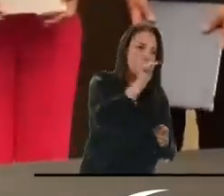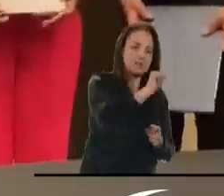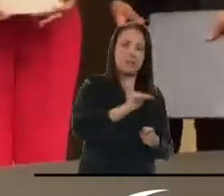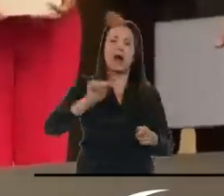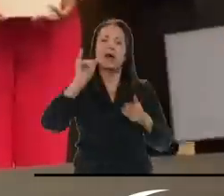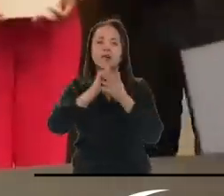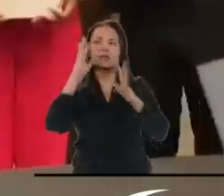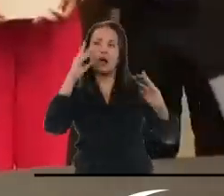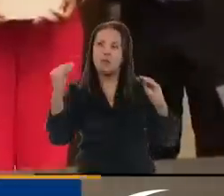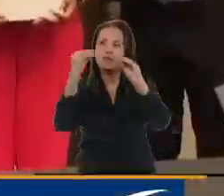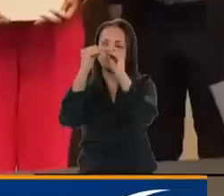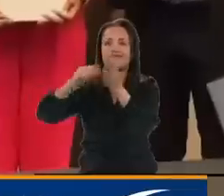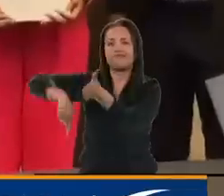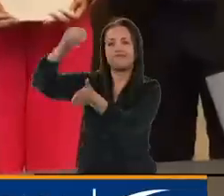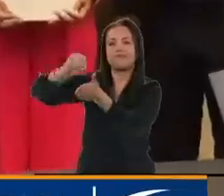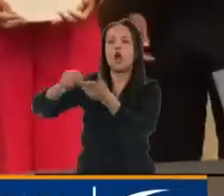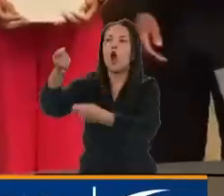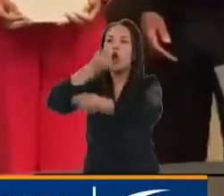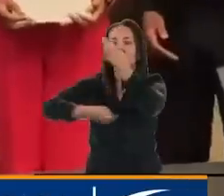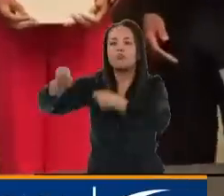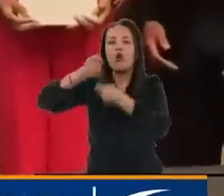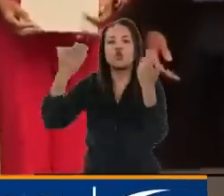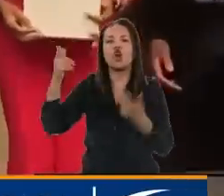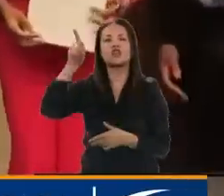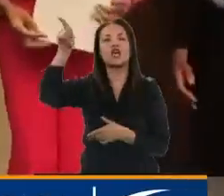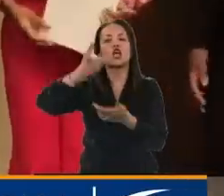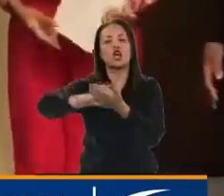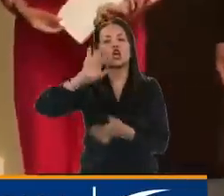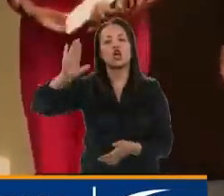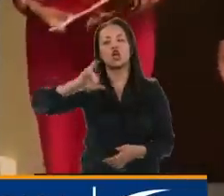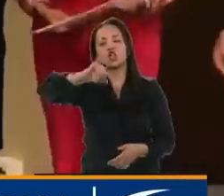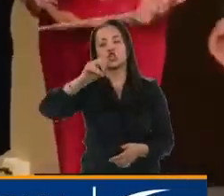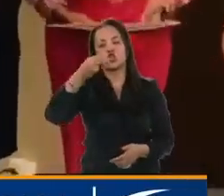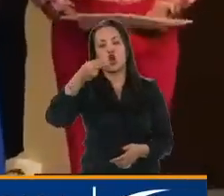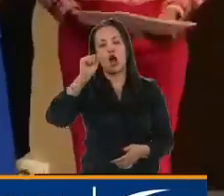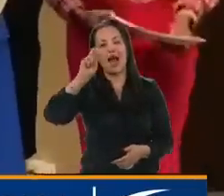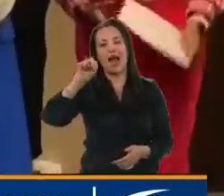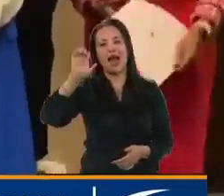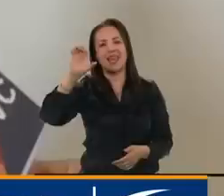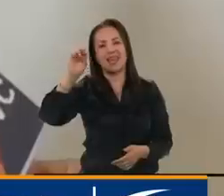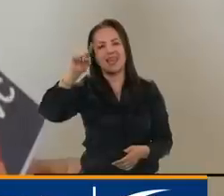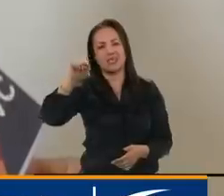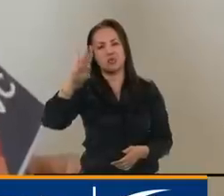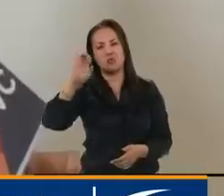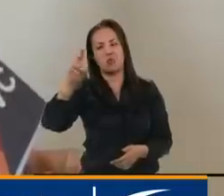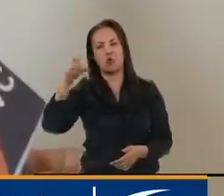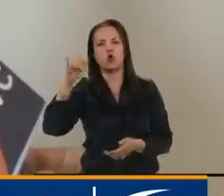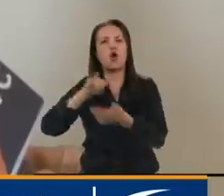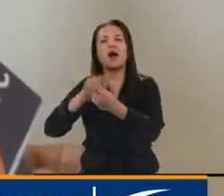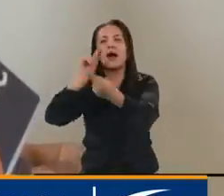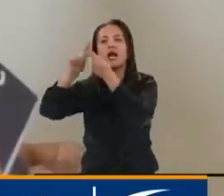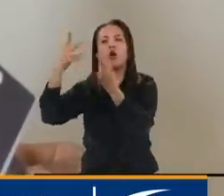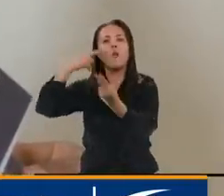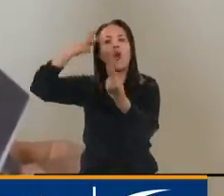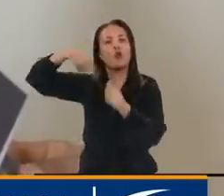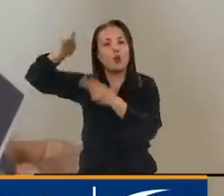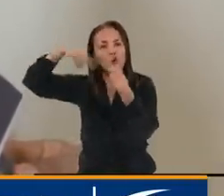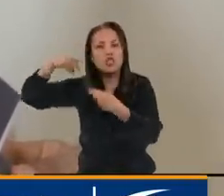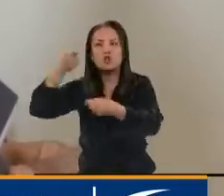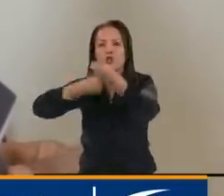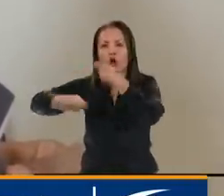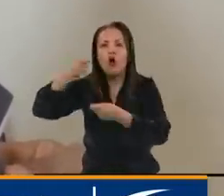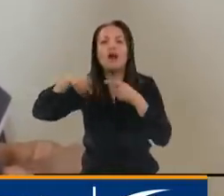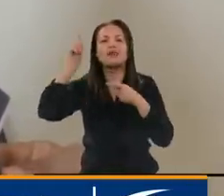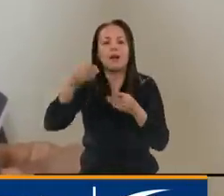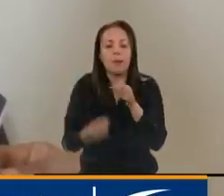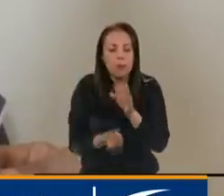para conquistar los mercados en Sudáfrica. En temas de turismo, en temas de intercambio en el sector de productos alimenticios